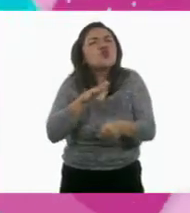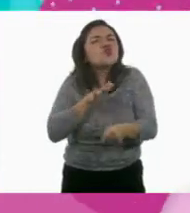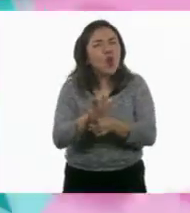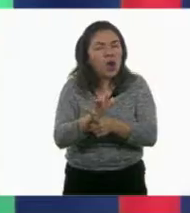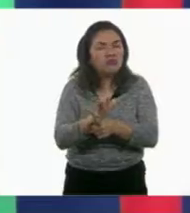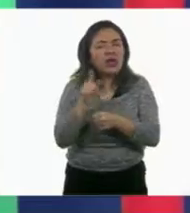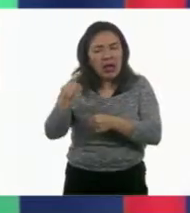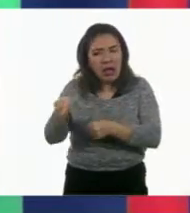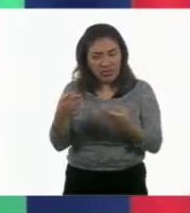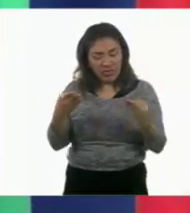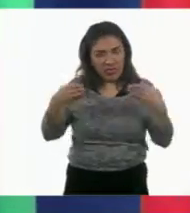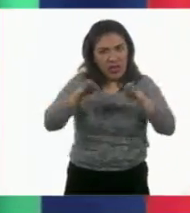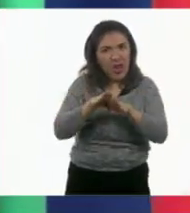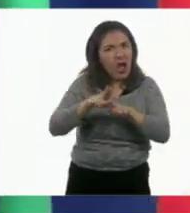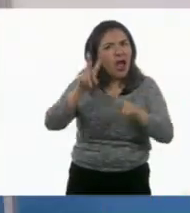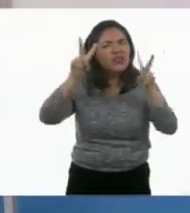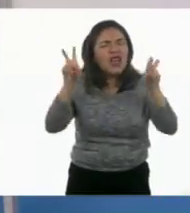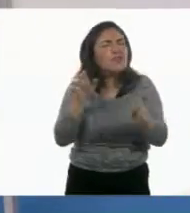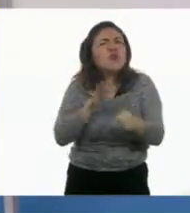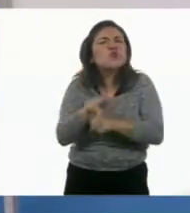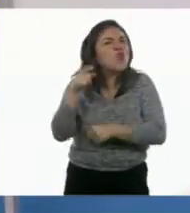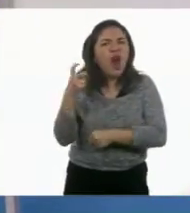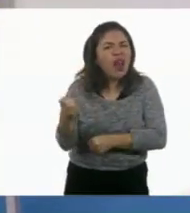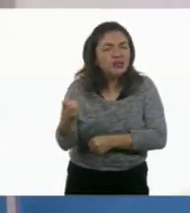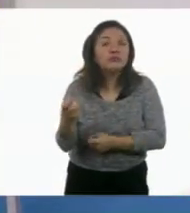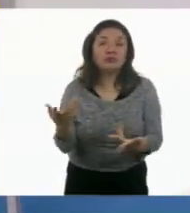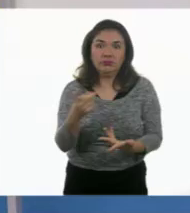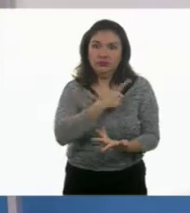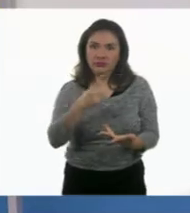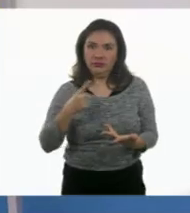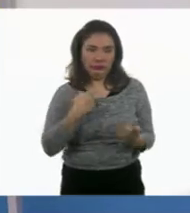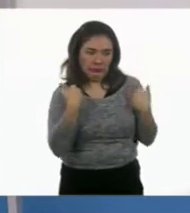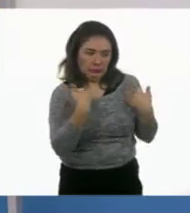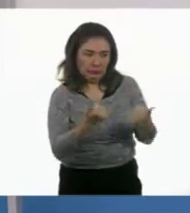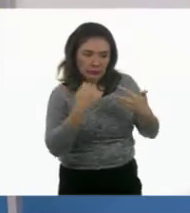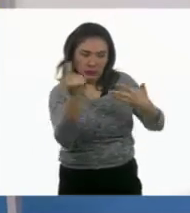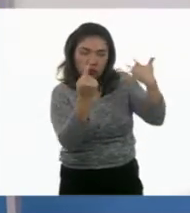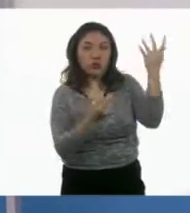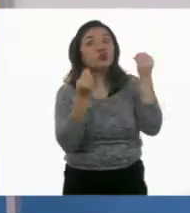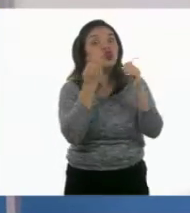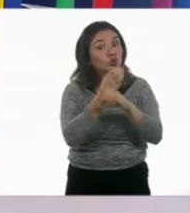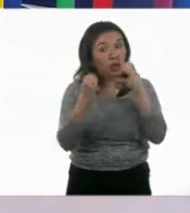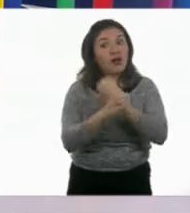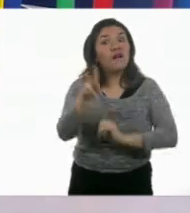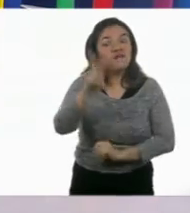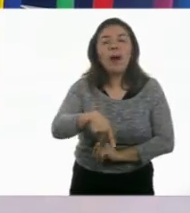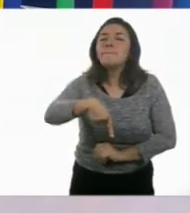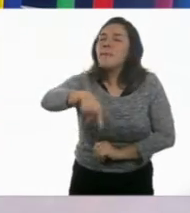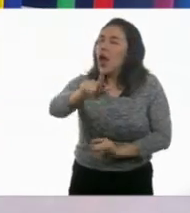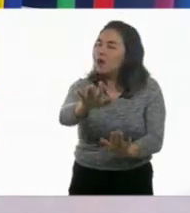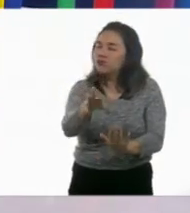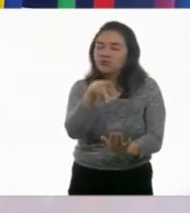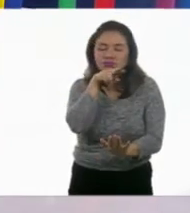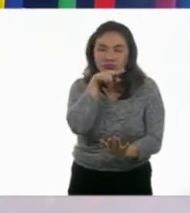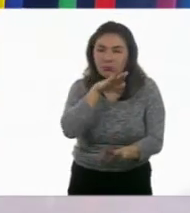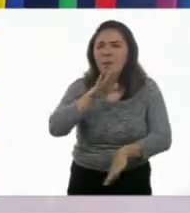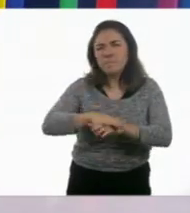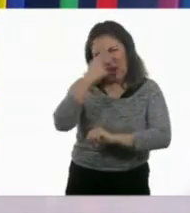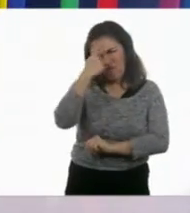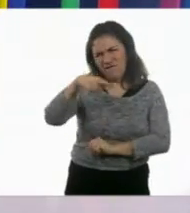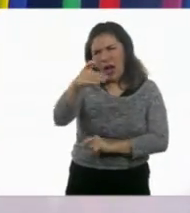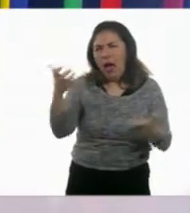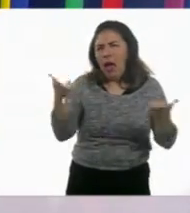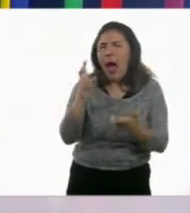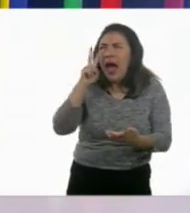tema? Anda, wow, pues son muchas cosas que tenemos que tener en cuenta. Pero no te preocupes, es más fácil de lo